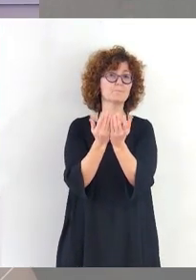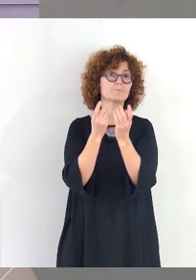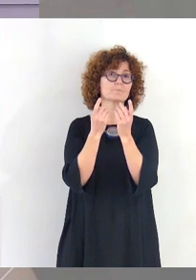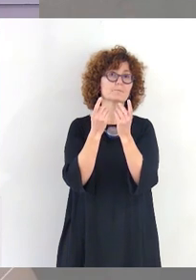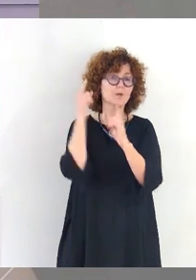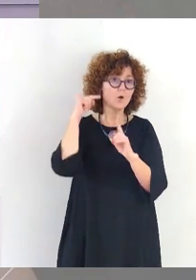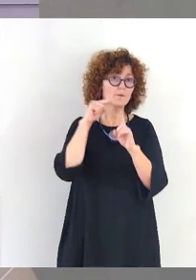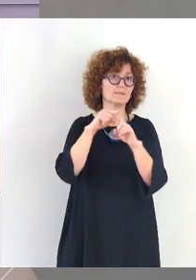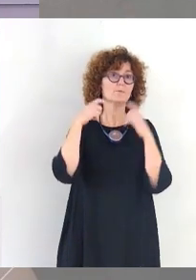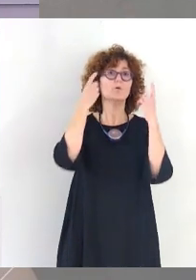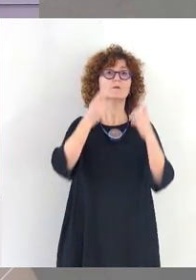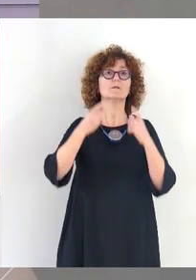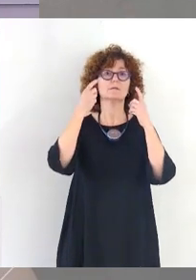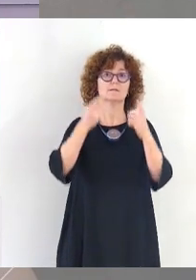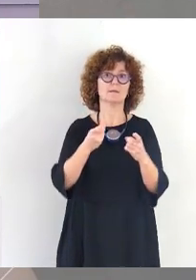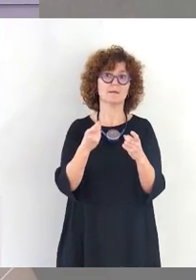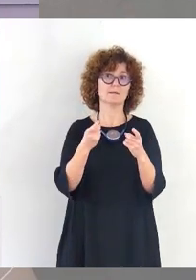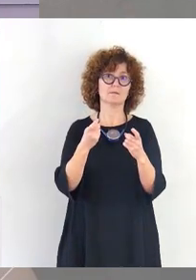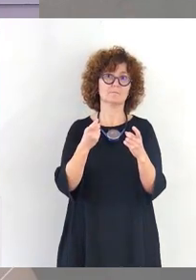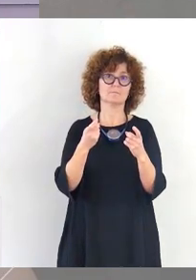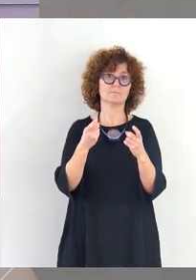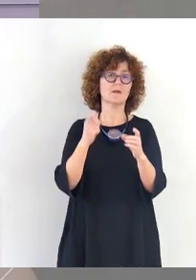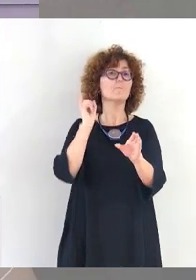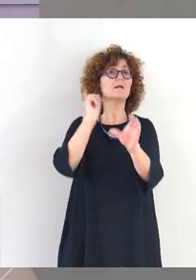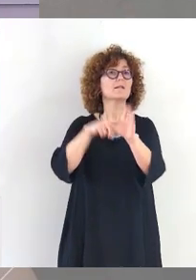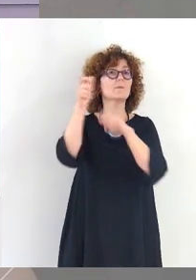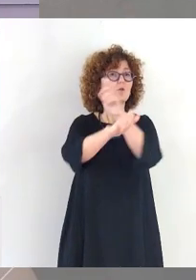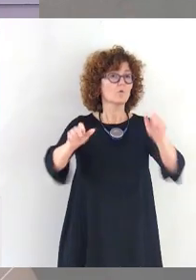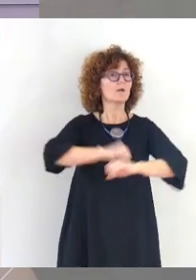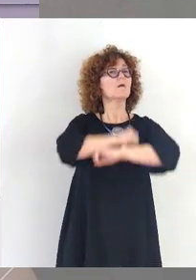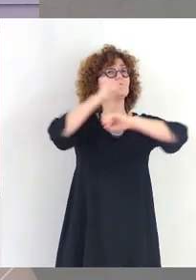intentar fortalecer fortalecer la participación